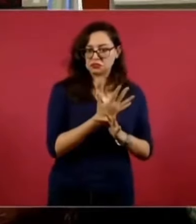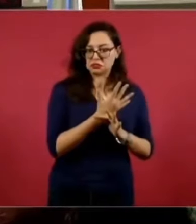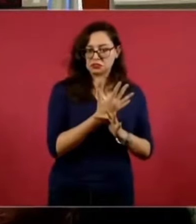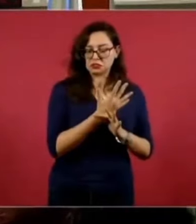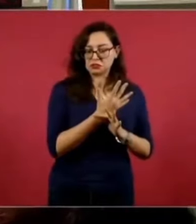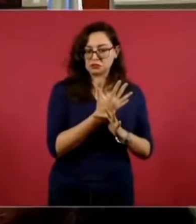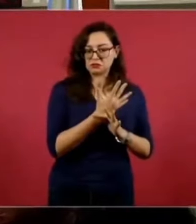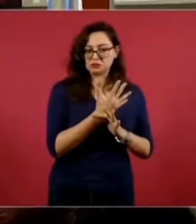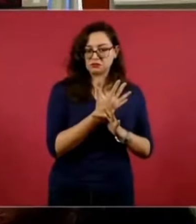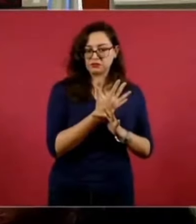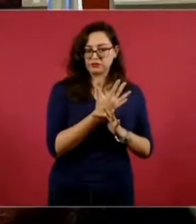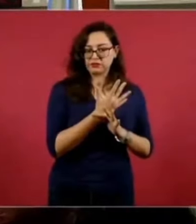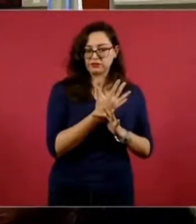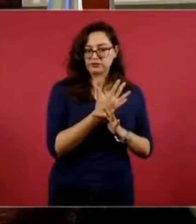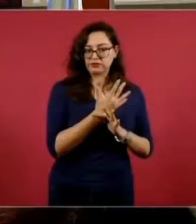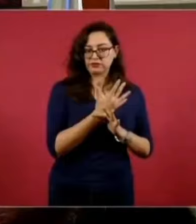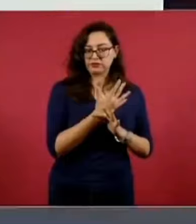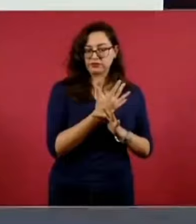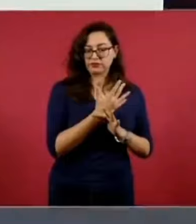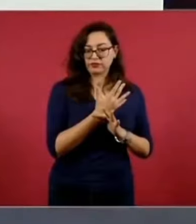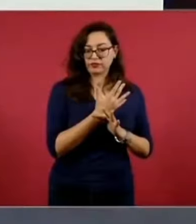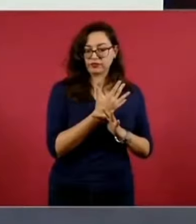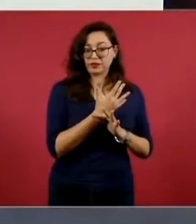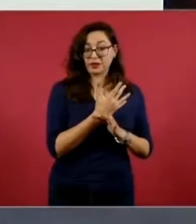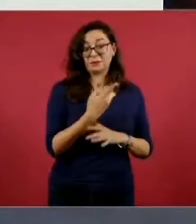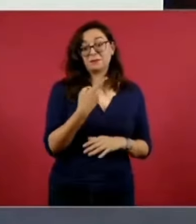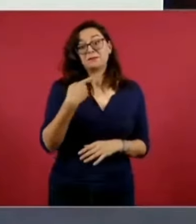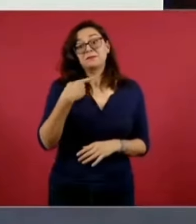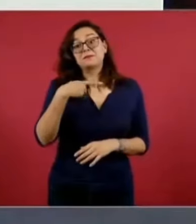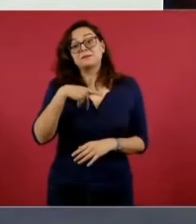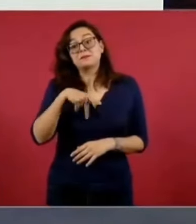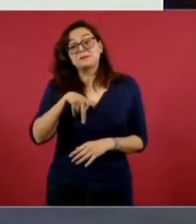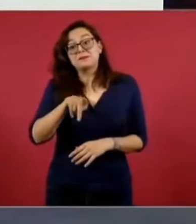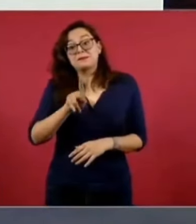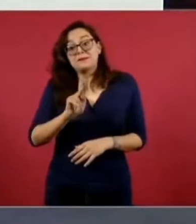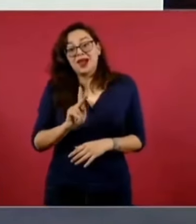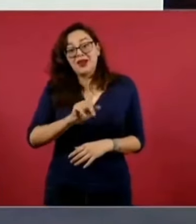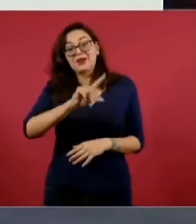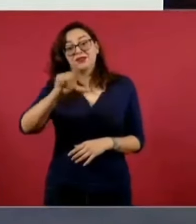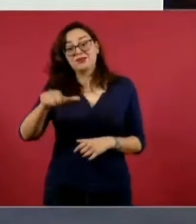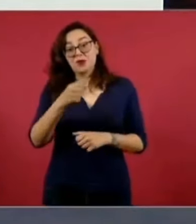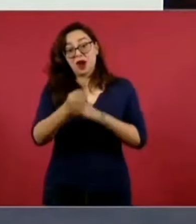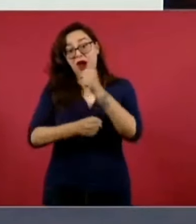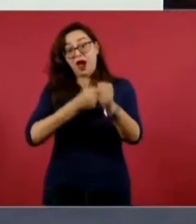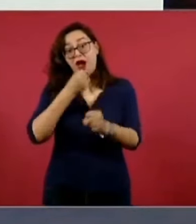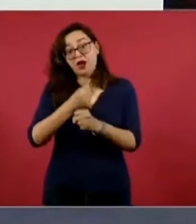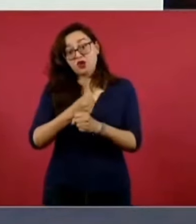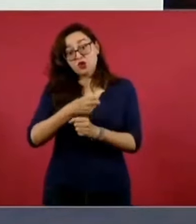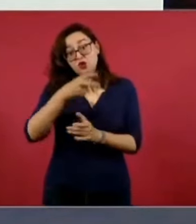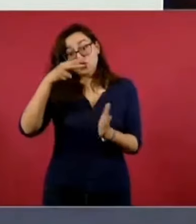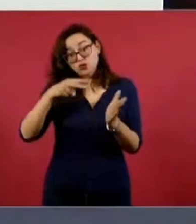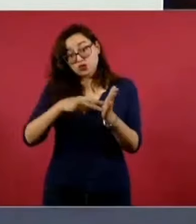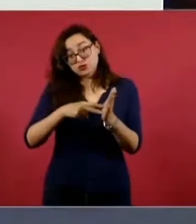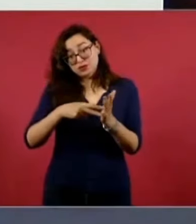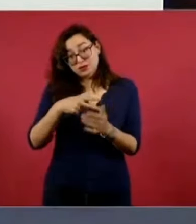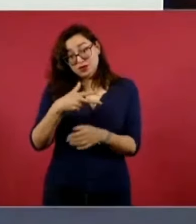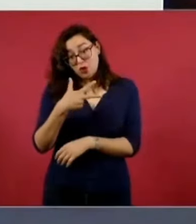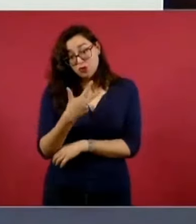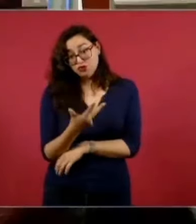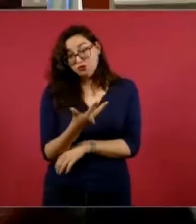este artículo reformado en 2008 adelante se eliminó por